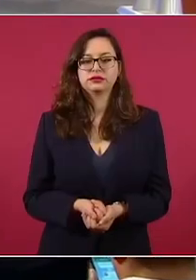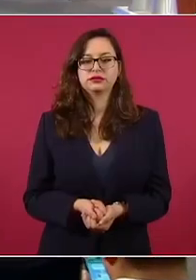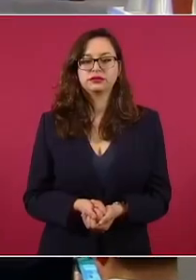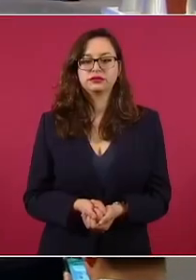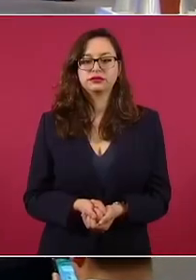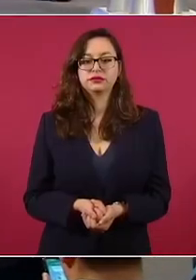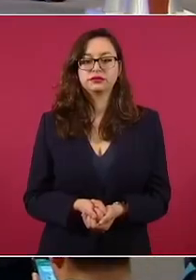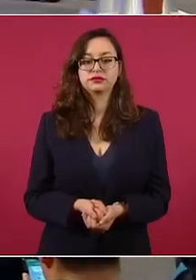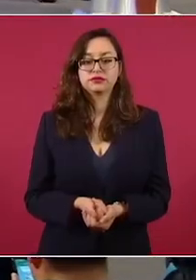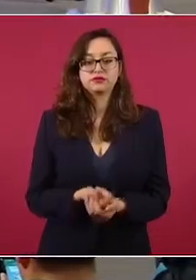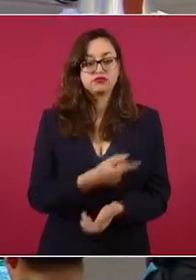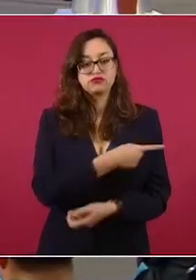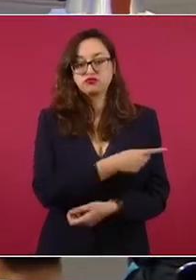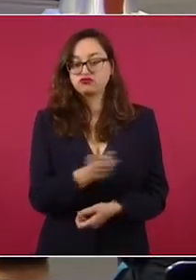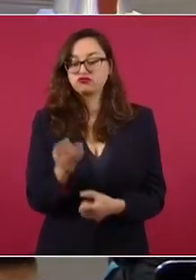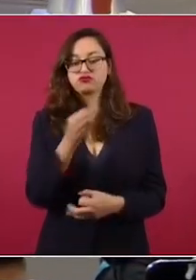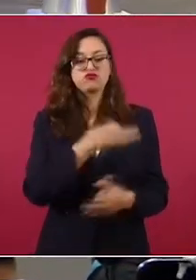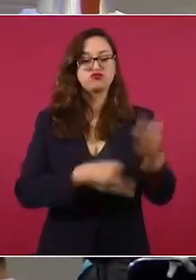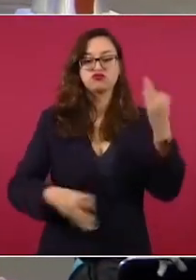con muchos argumentos,